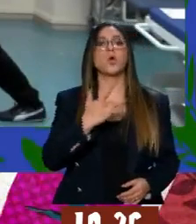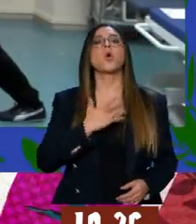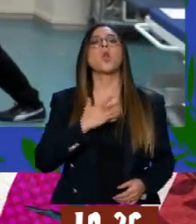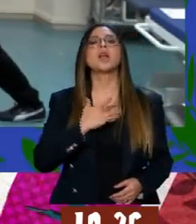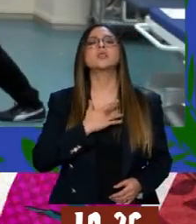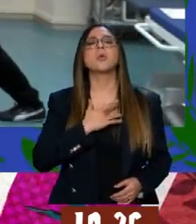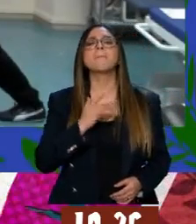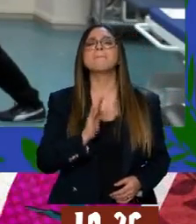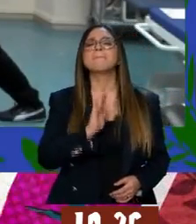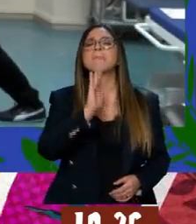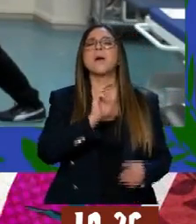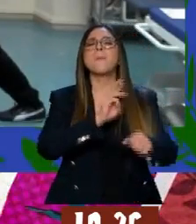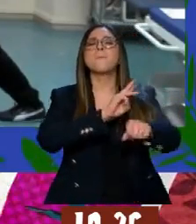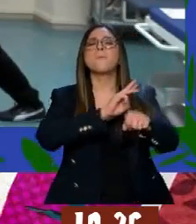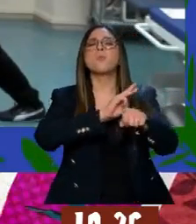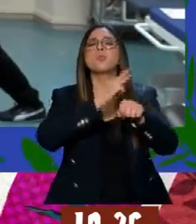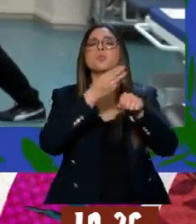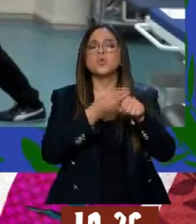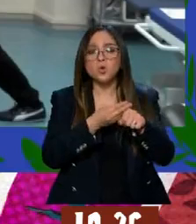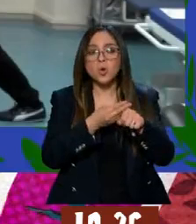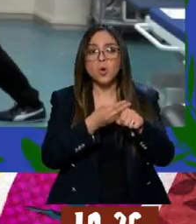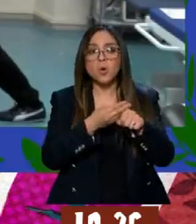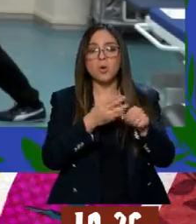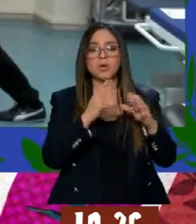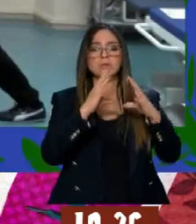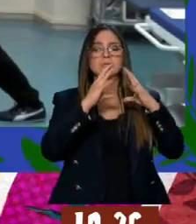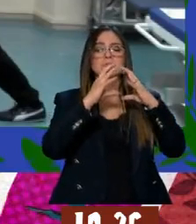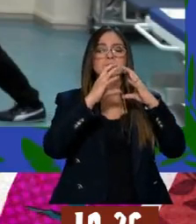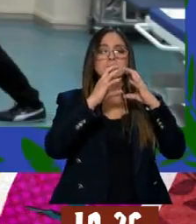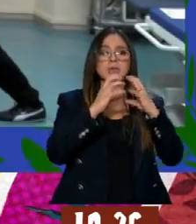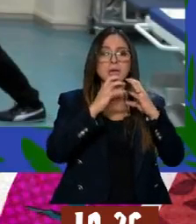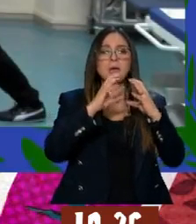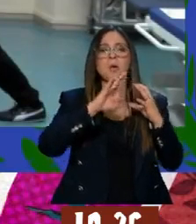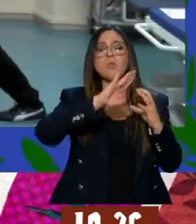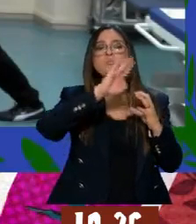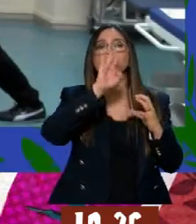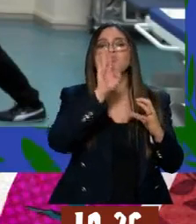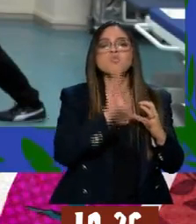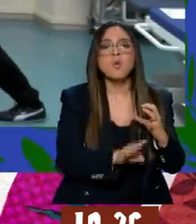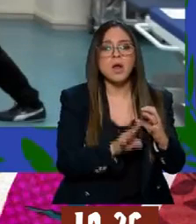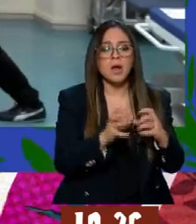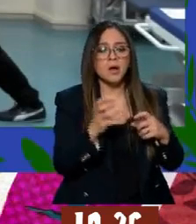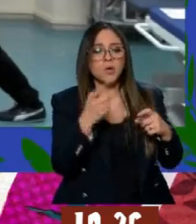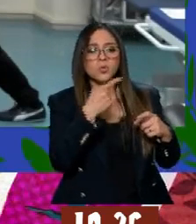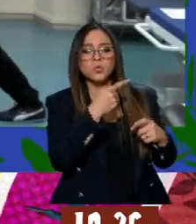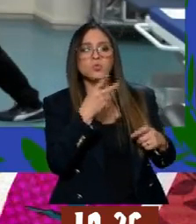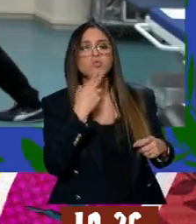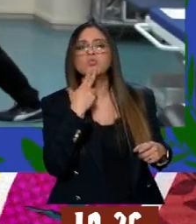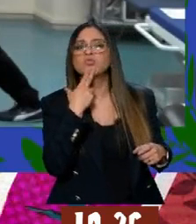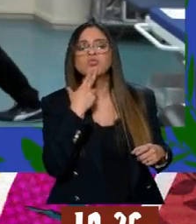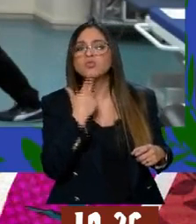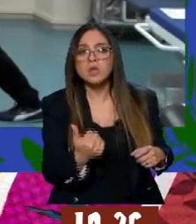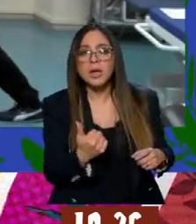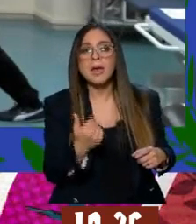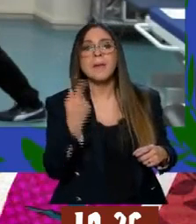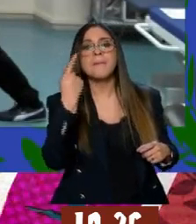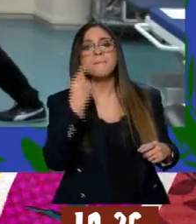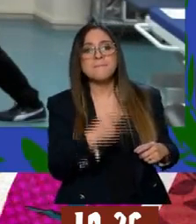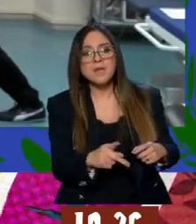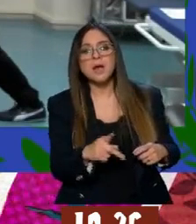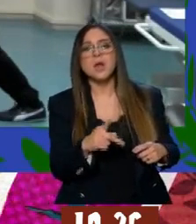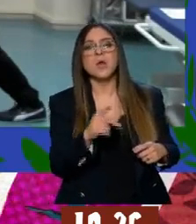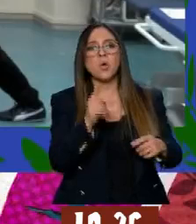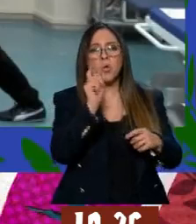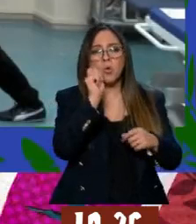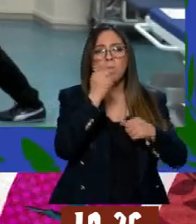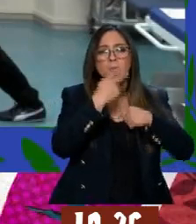músculo pues muere, se cicatriza, ya no funciona igual y efectivamente puede haber un daño leve.